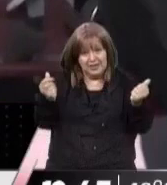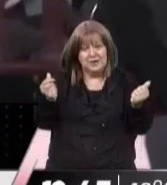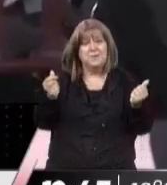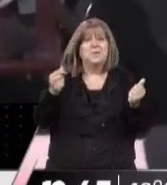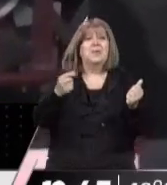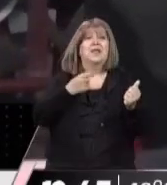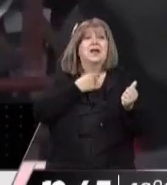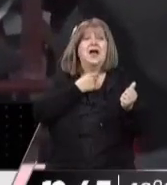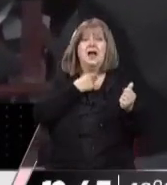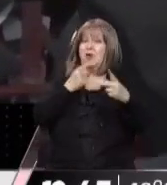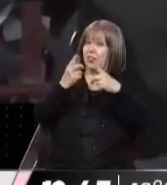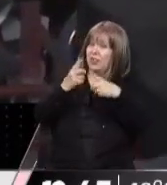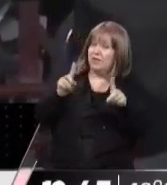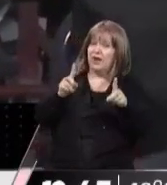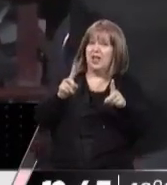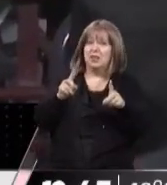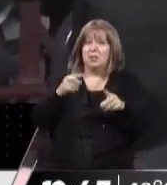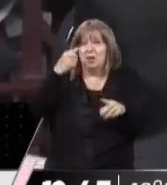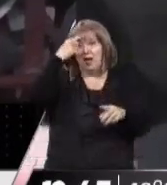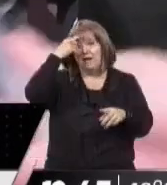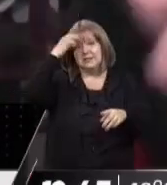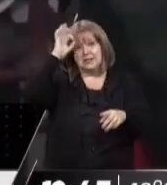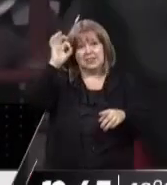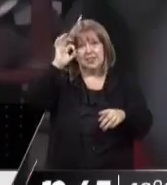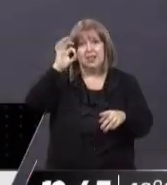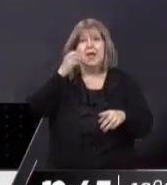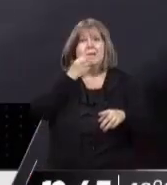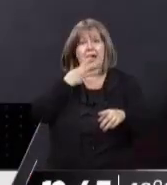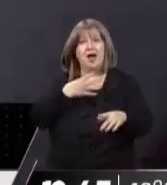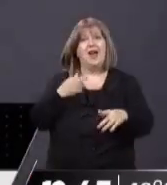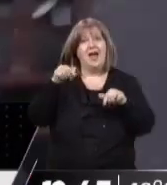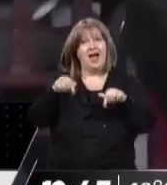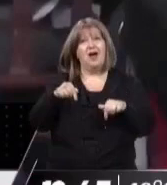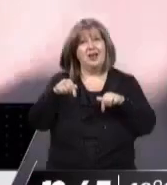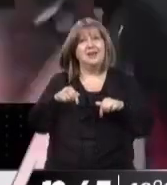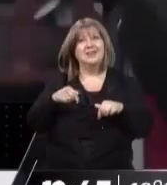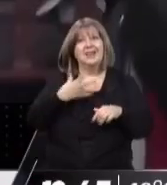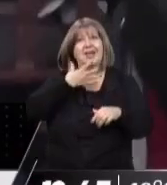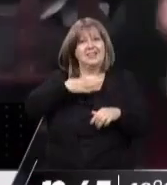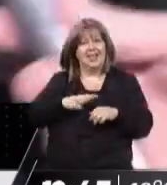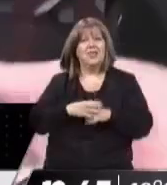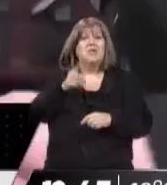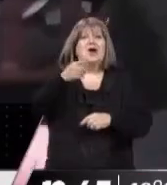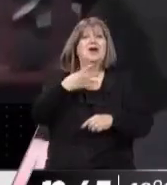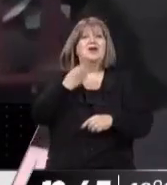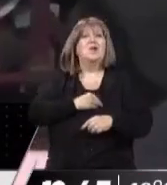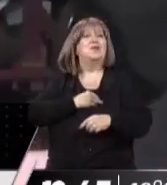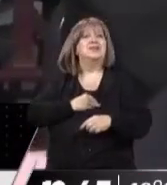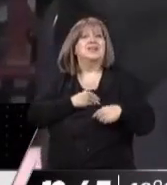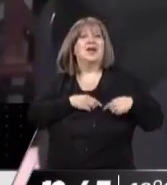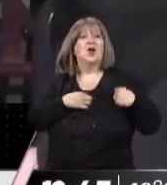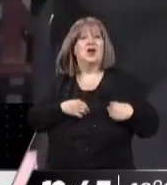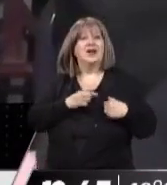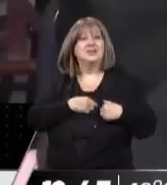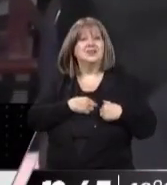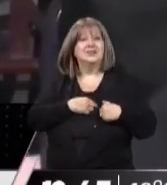que es algo distinto a no saber nada. ¿Cómo te sentís en tu corazoncito diciendo, estoy estudiando? No, me siento